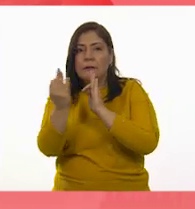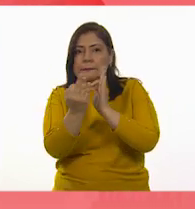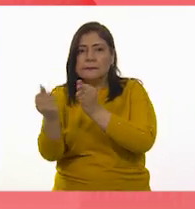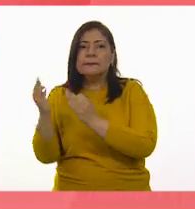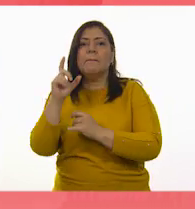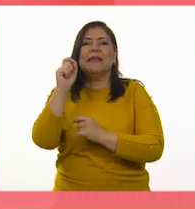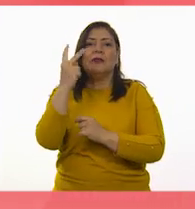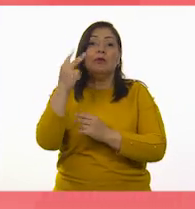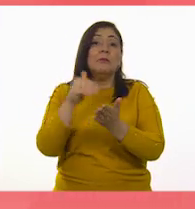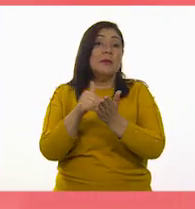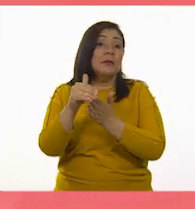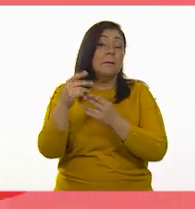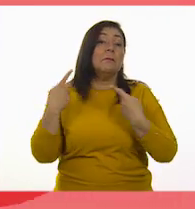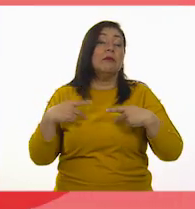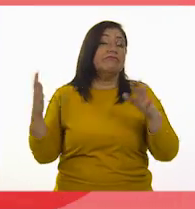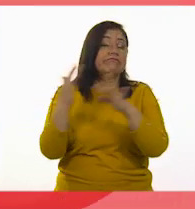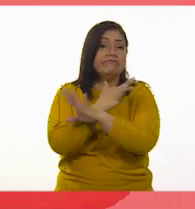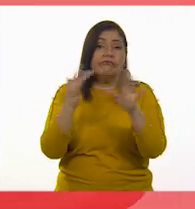en la ciudad.